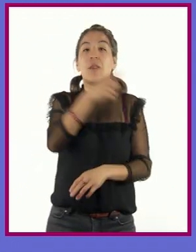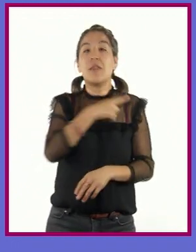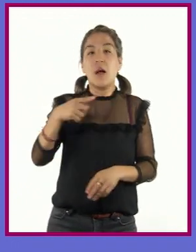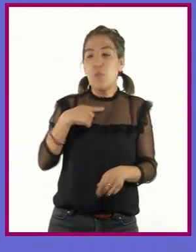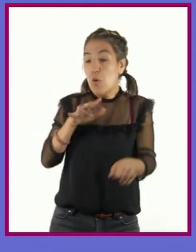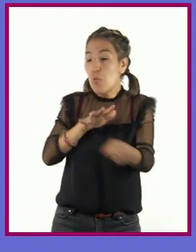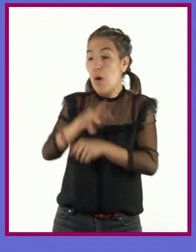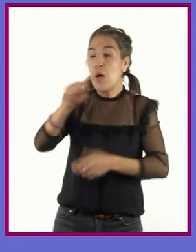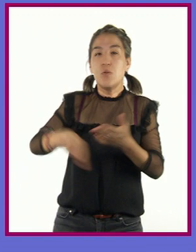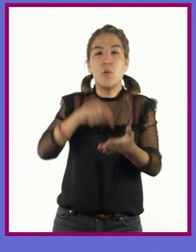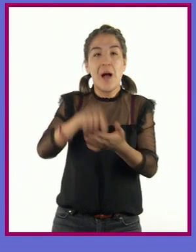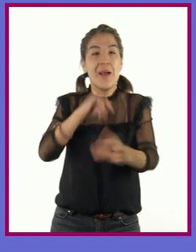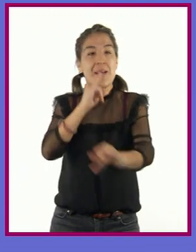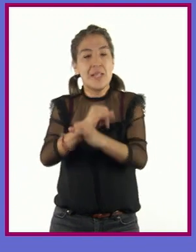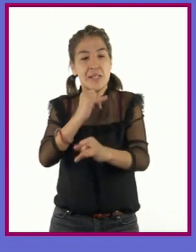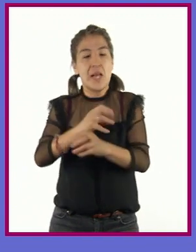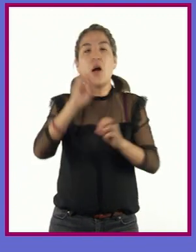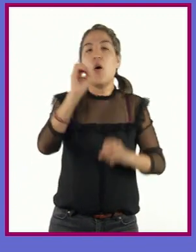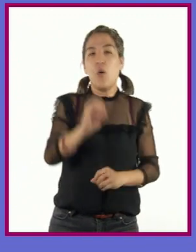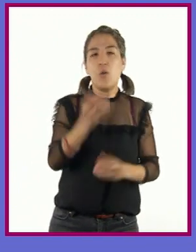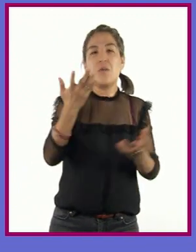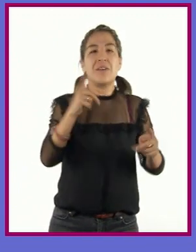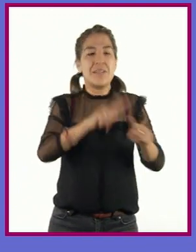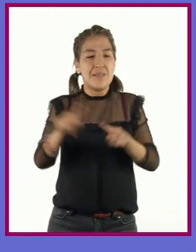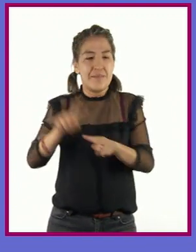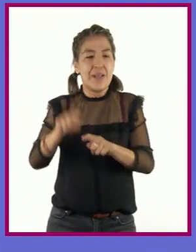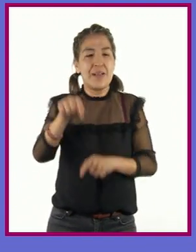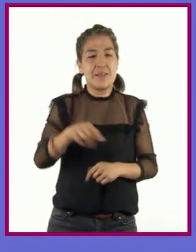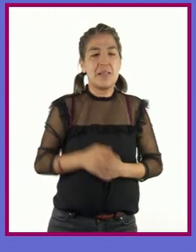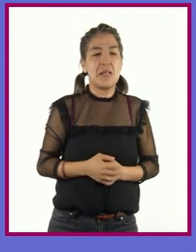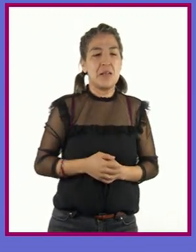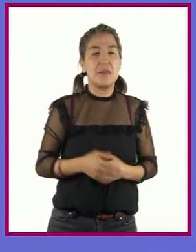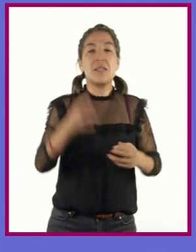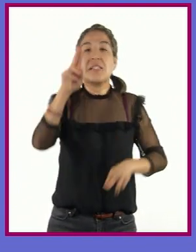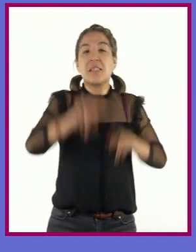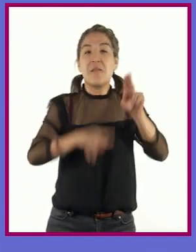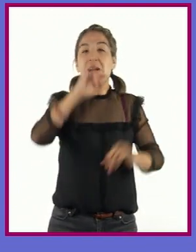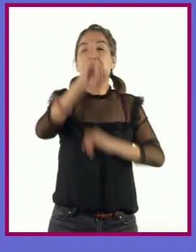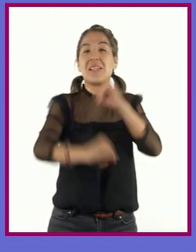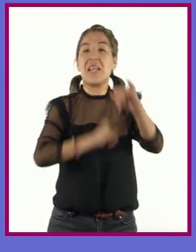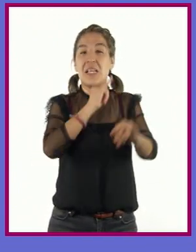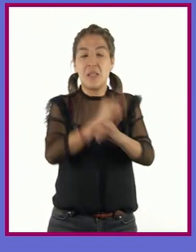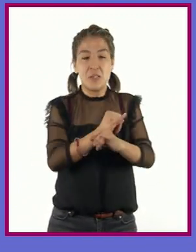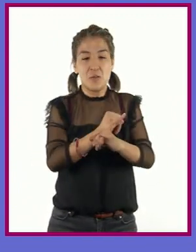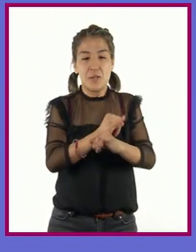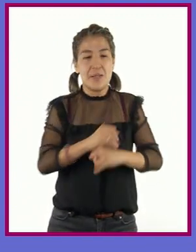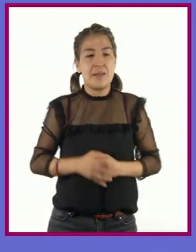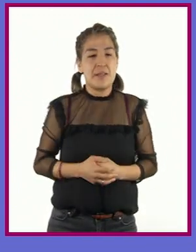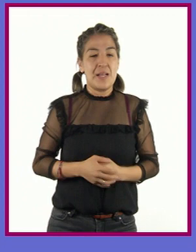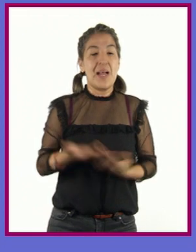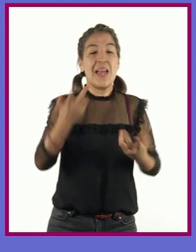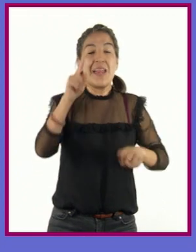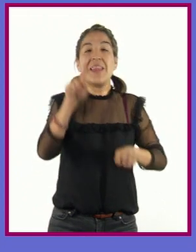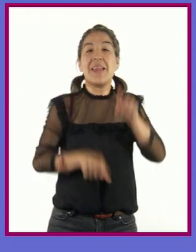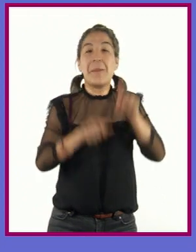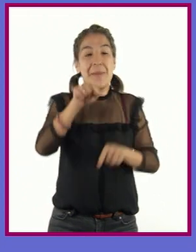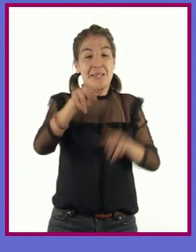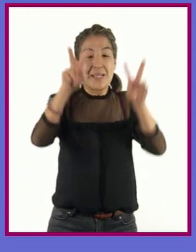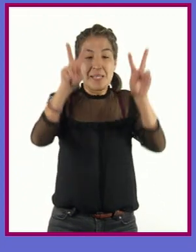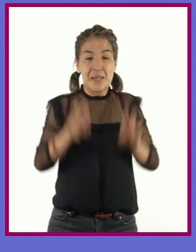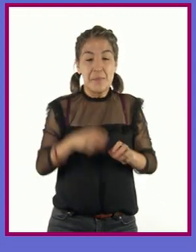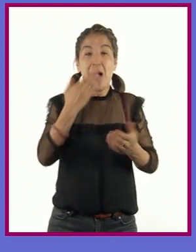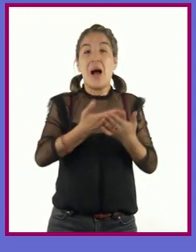lugar determinado, país o a nivel internacional. Dependiendo del tema,